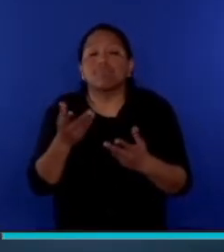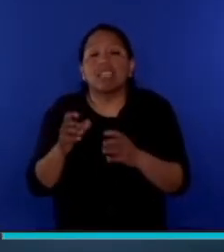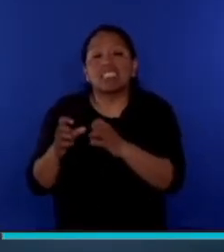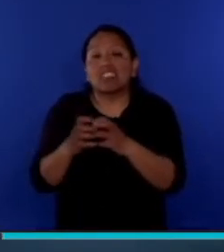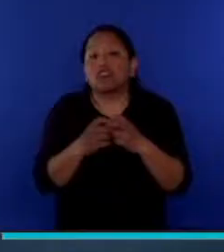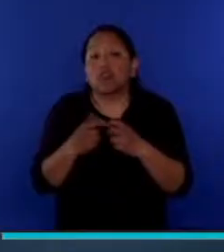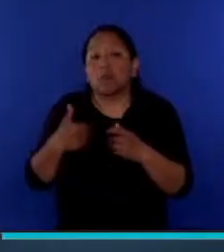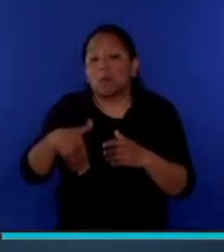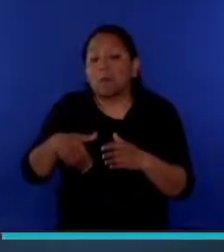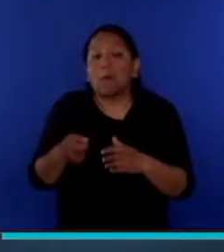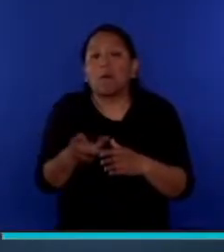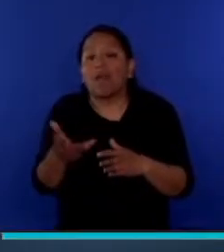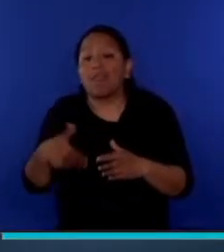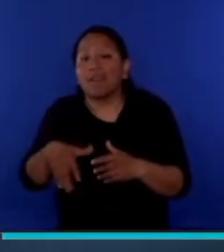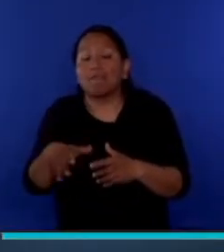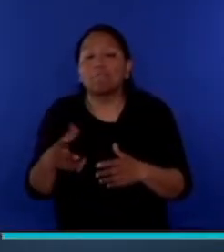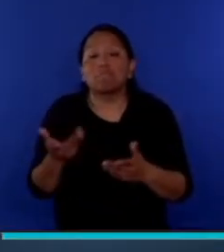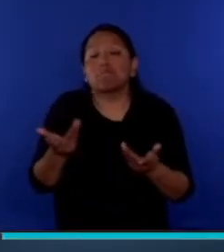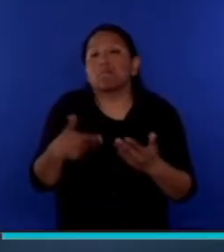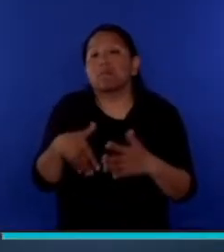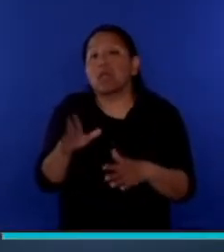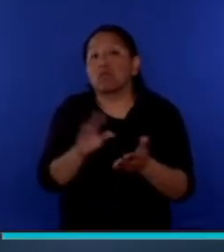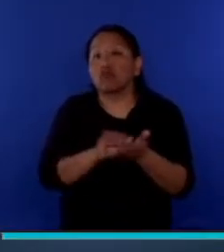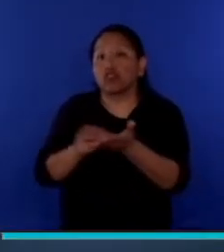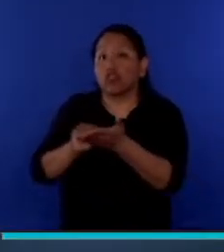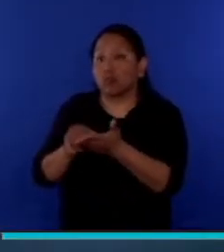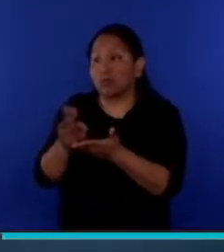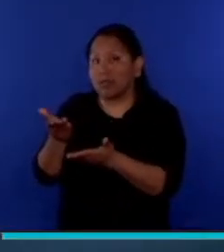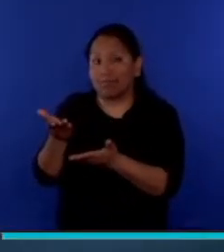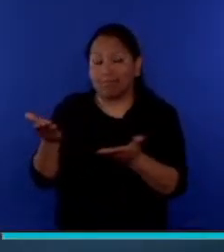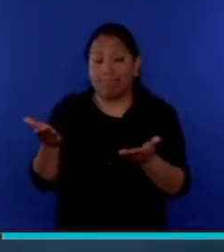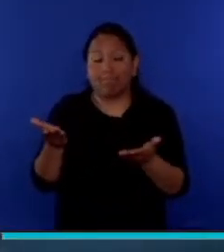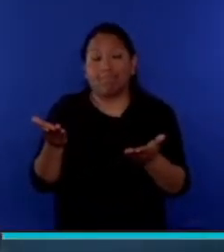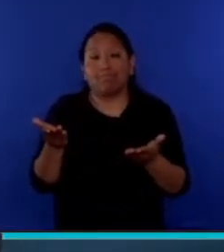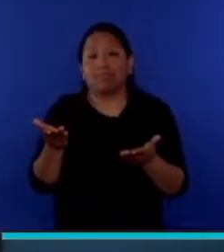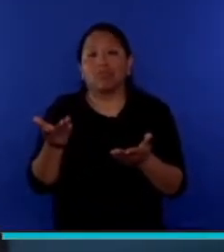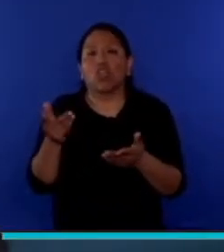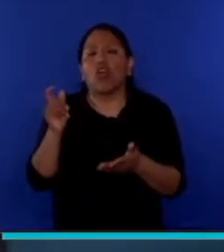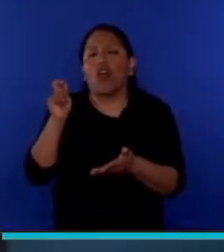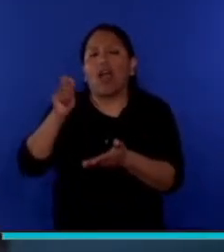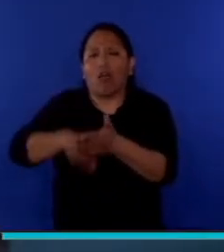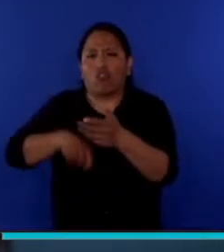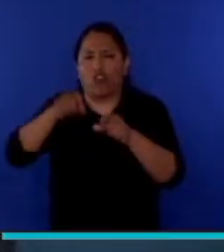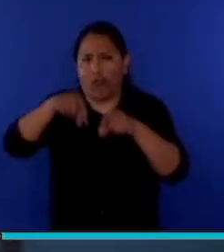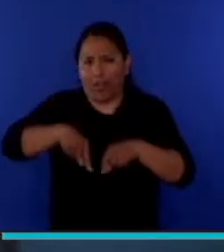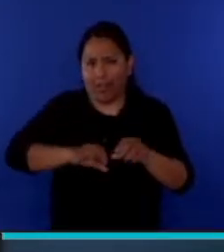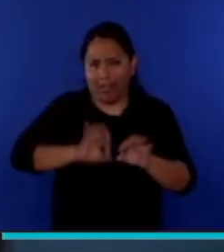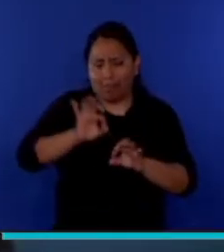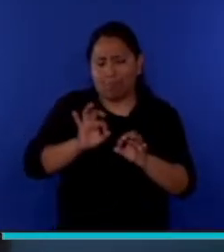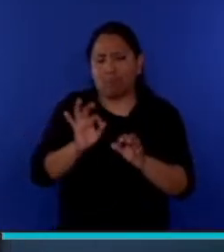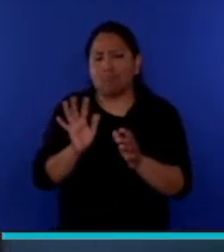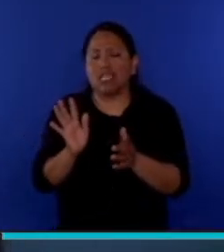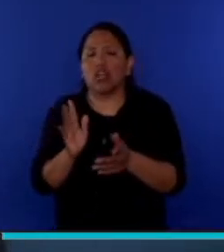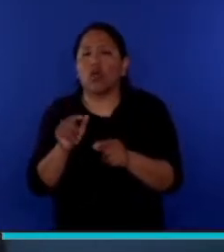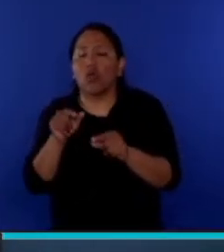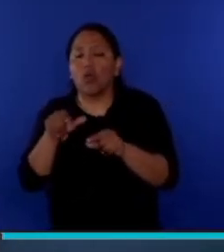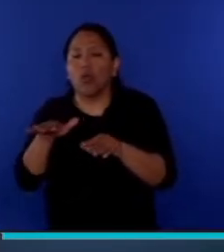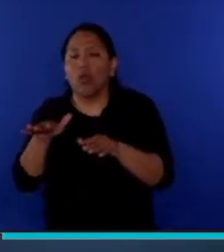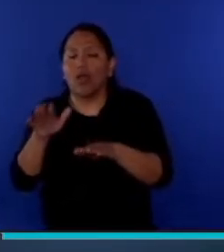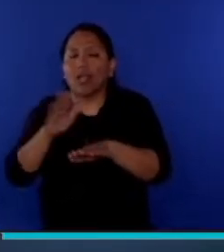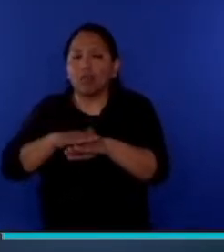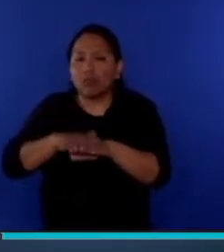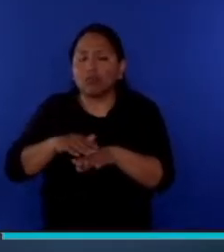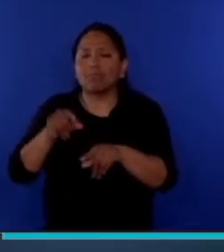vamos a tener y hay muchos diputados y diputadas que son no coautores en la firma tal vez, pero sí coautores en el hecho de